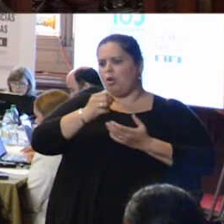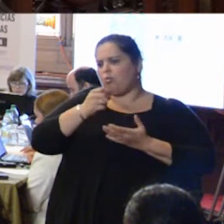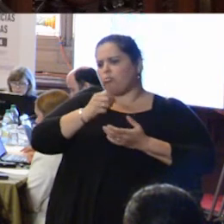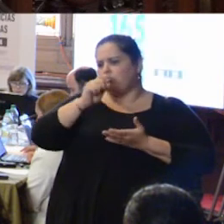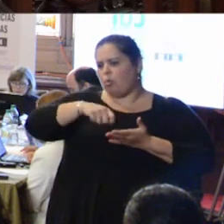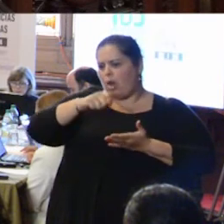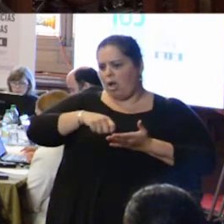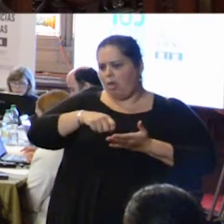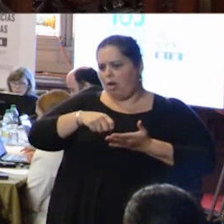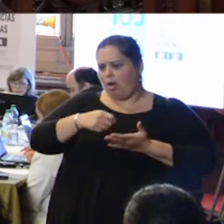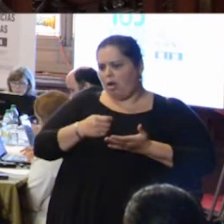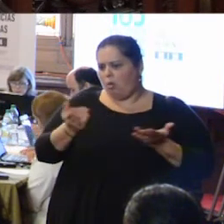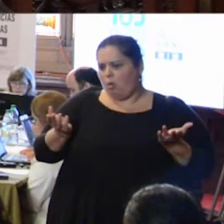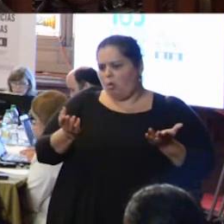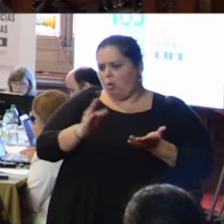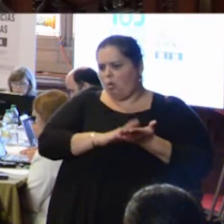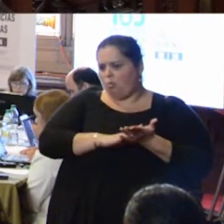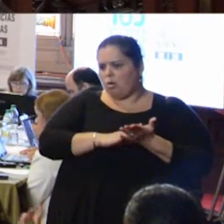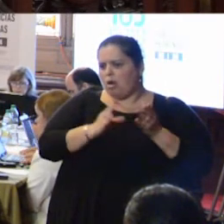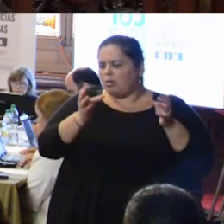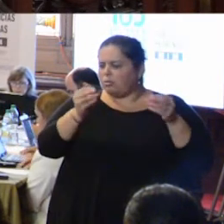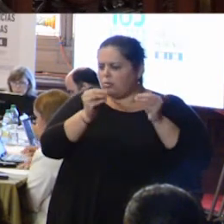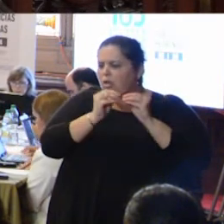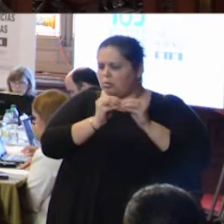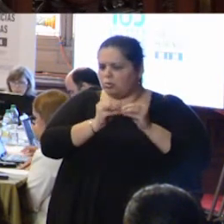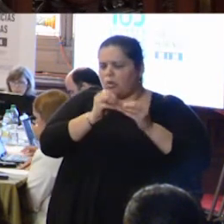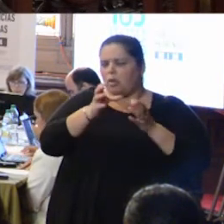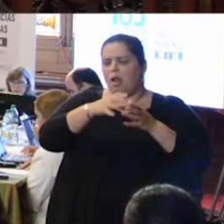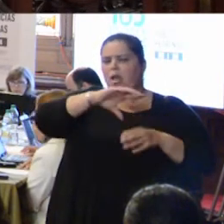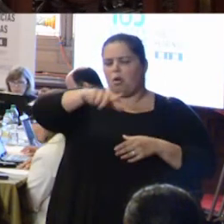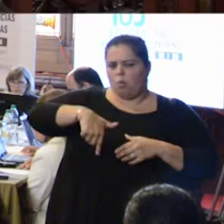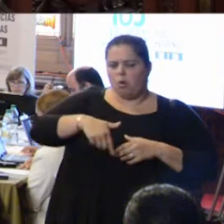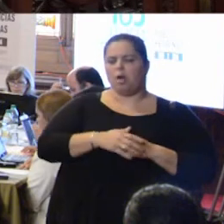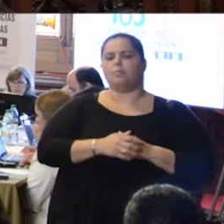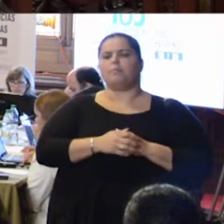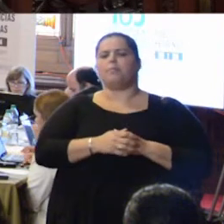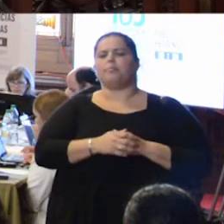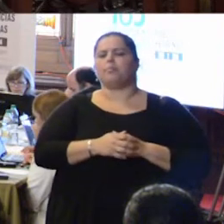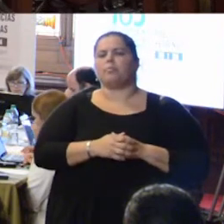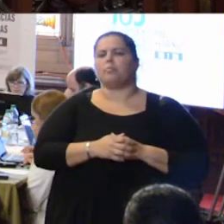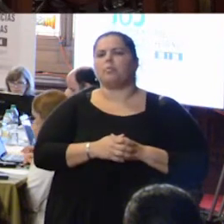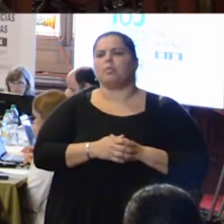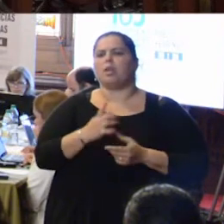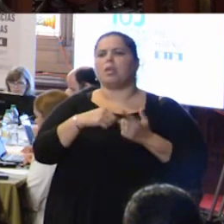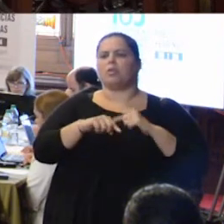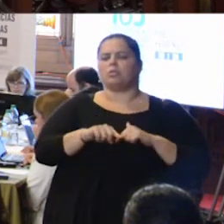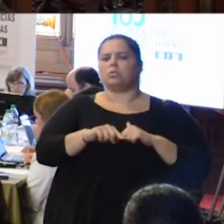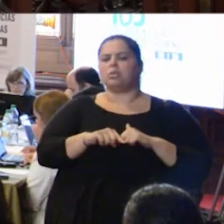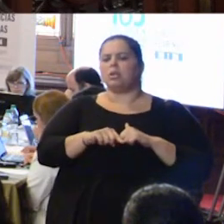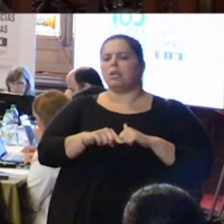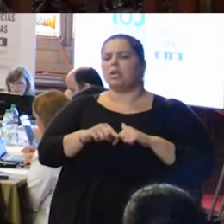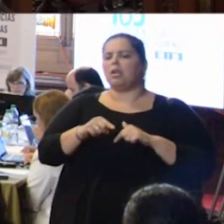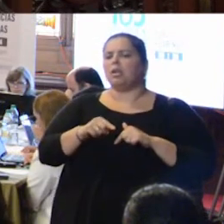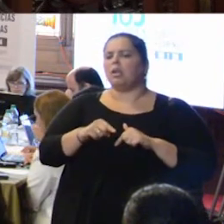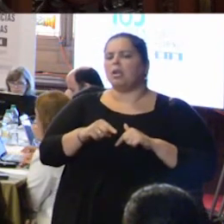Matuzagaratí. Podemos mencionar también en cuanto al tema relacionado a humedal Coco del Mar, ante la